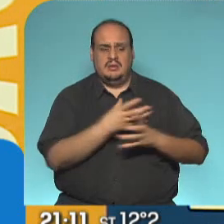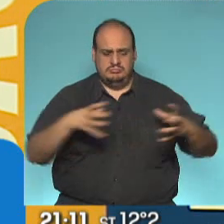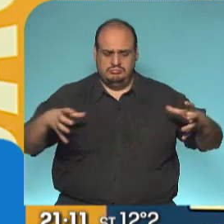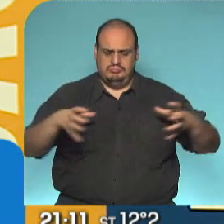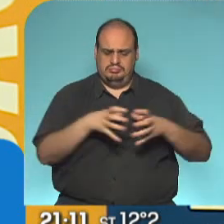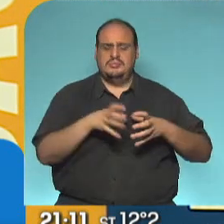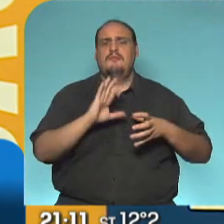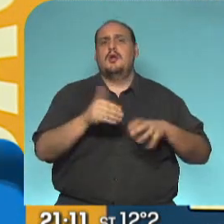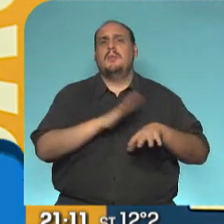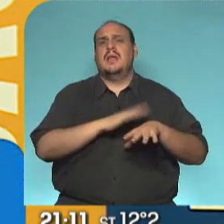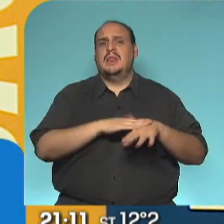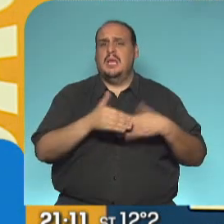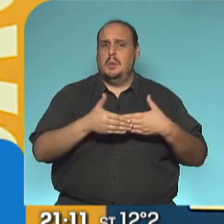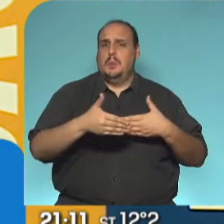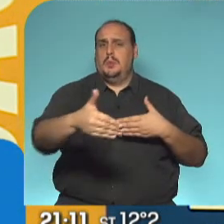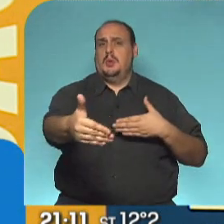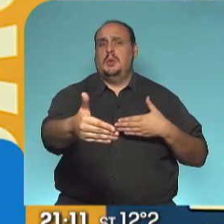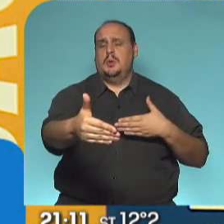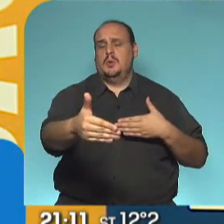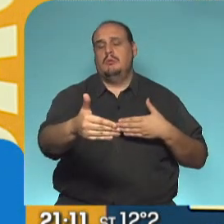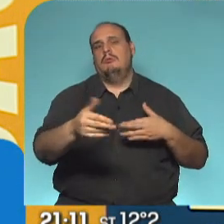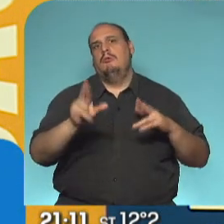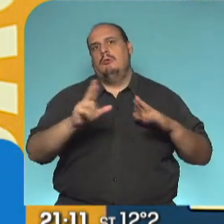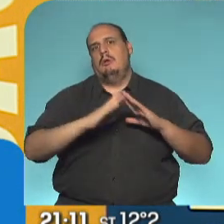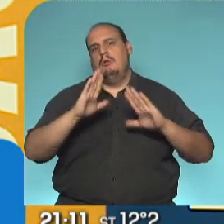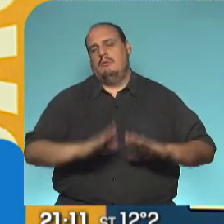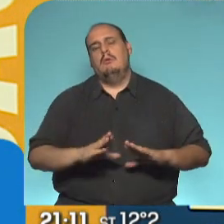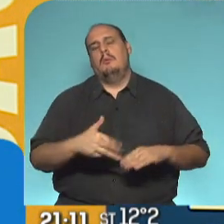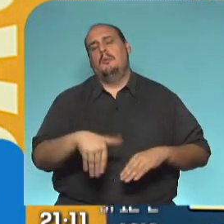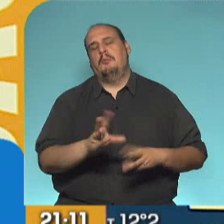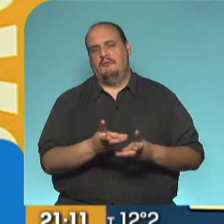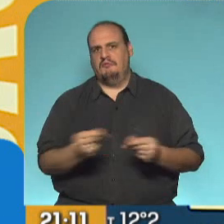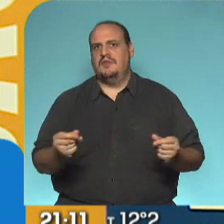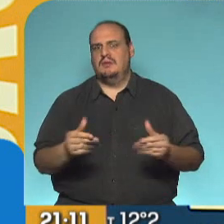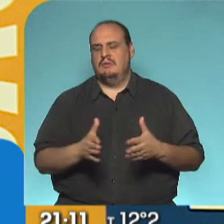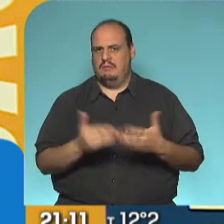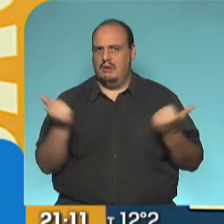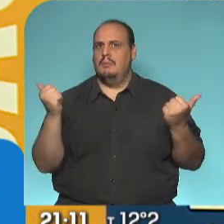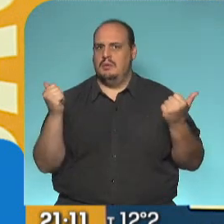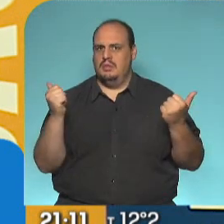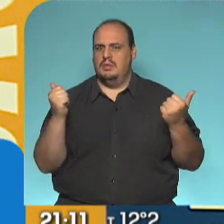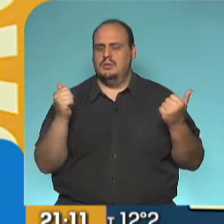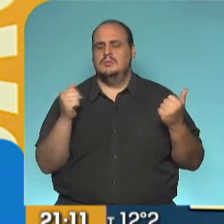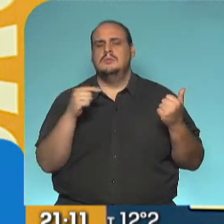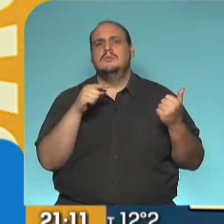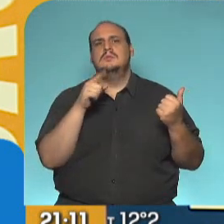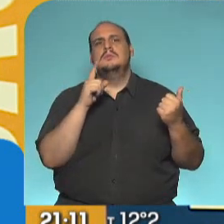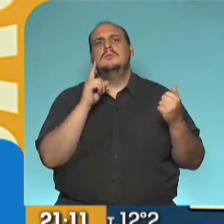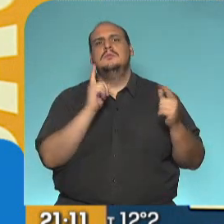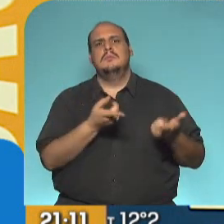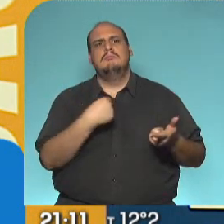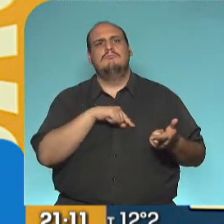este periodo, que esperemos que se termine cuanto antes esta pandemia, pero de alguna manera tener todas